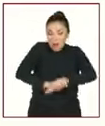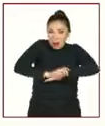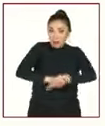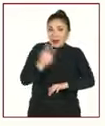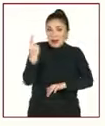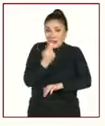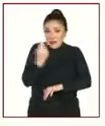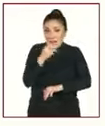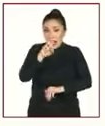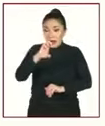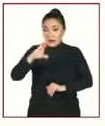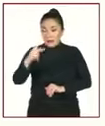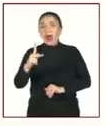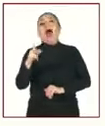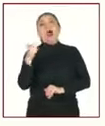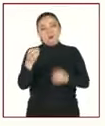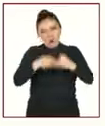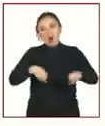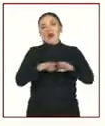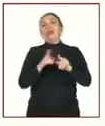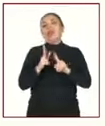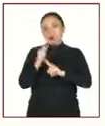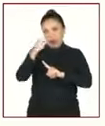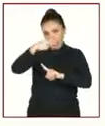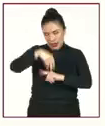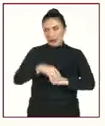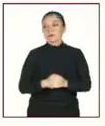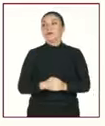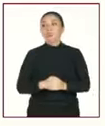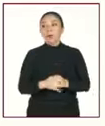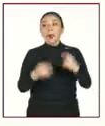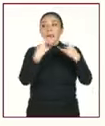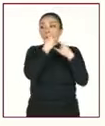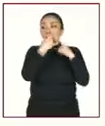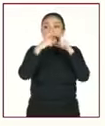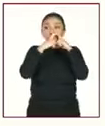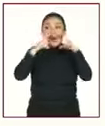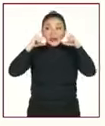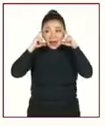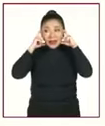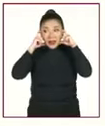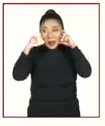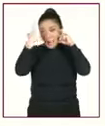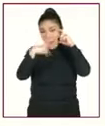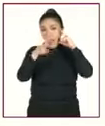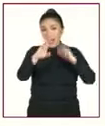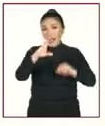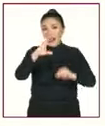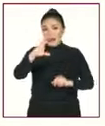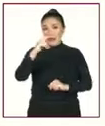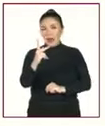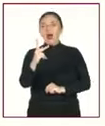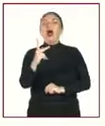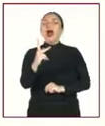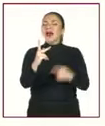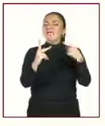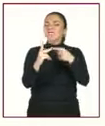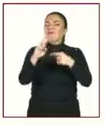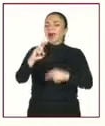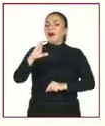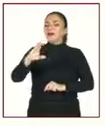ahí va a ser importante las tijeras. La mascarilla para el RCP, bueno,